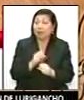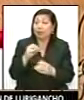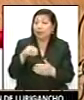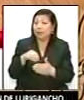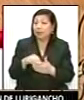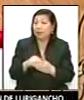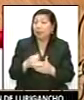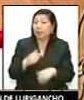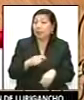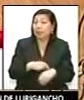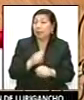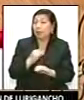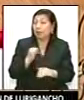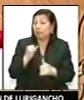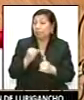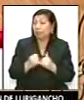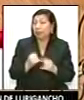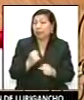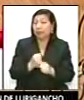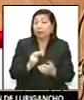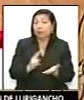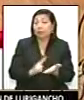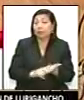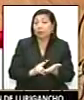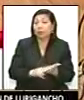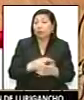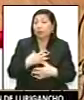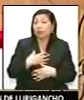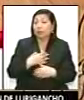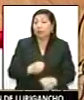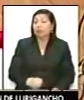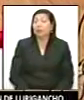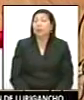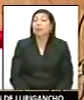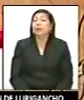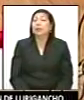al momento del cese de los trabajadores del Seguro Social de Salud,